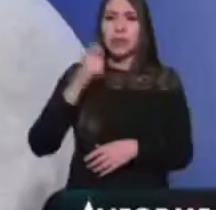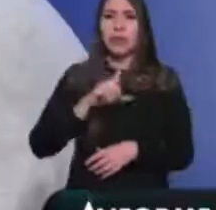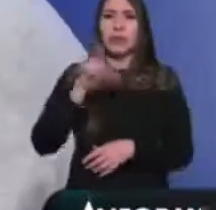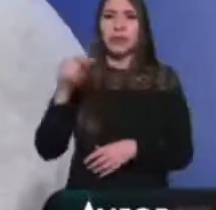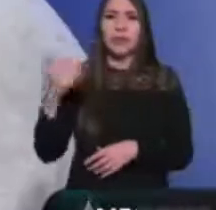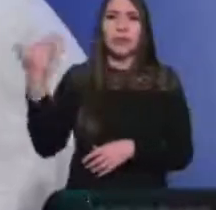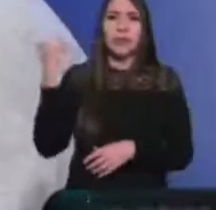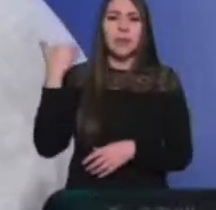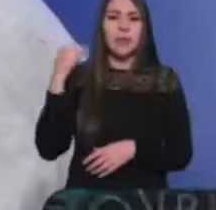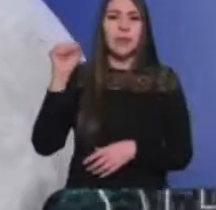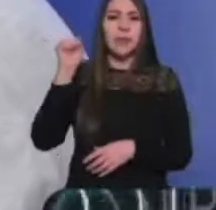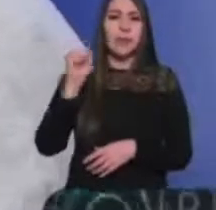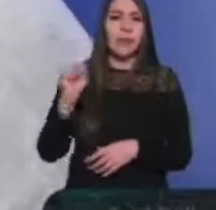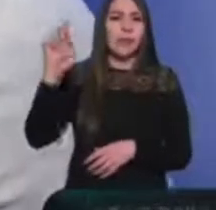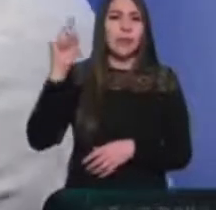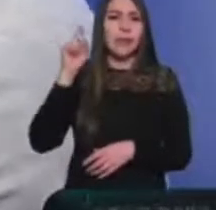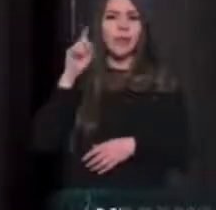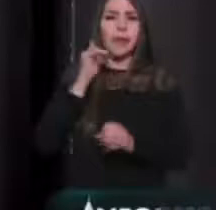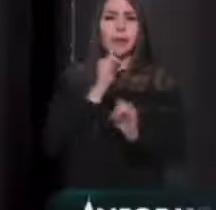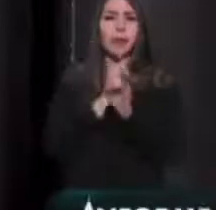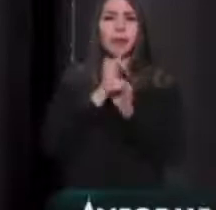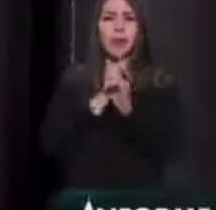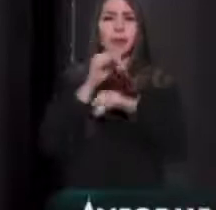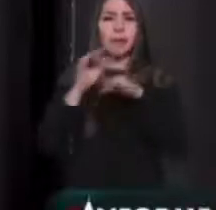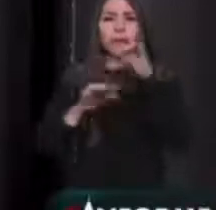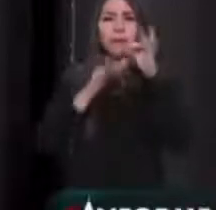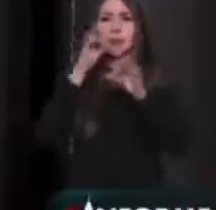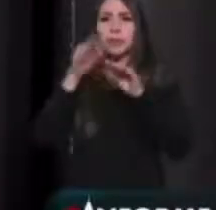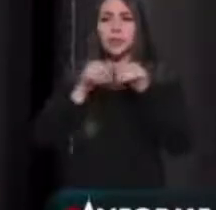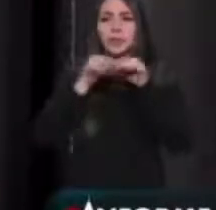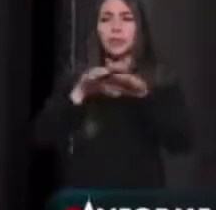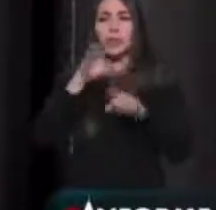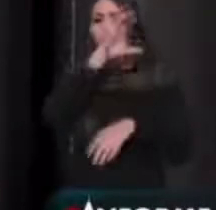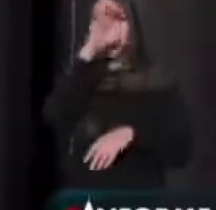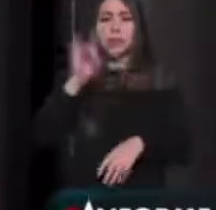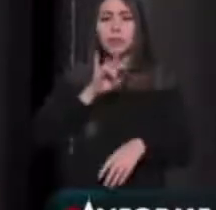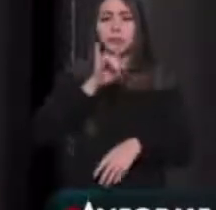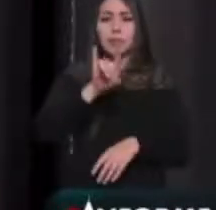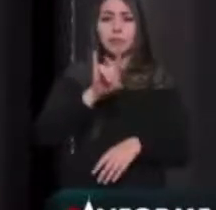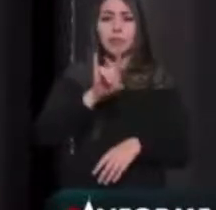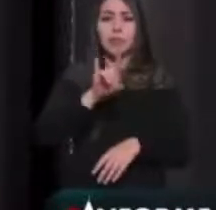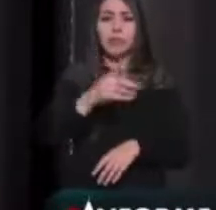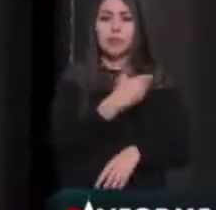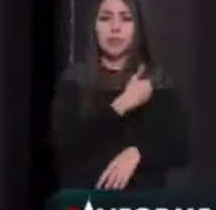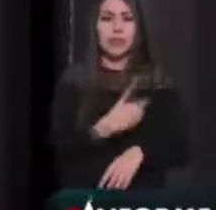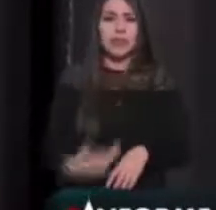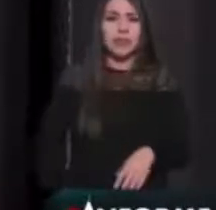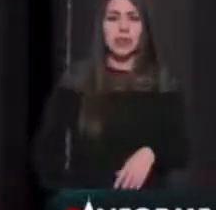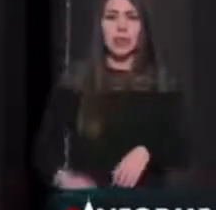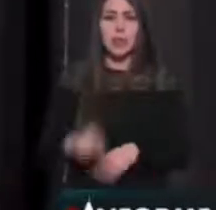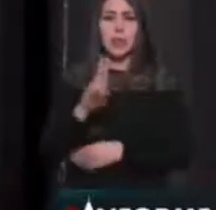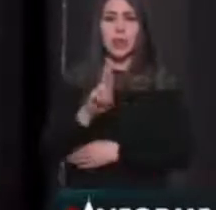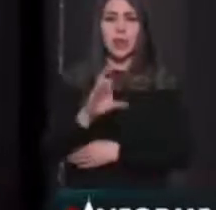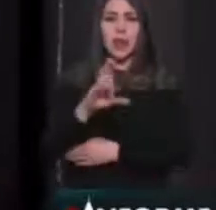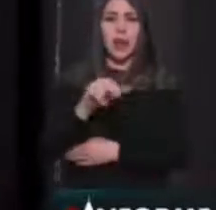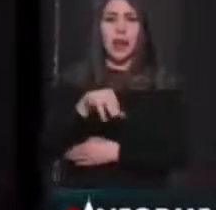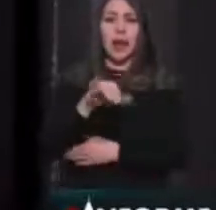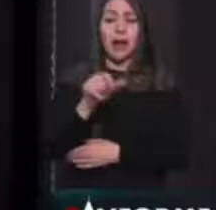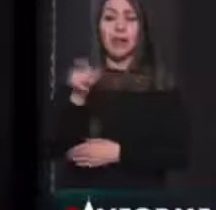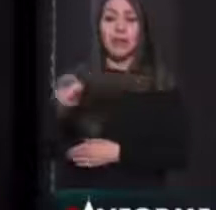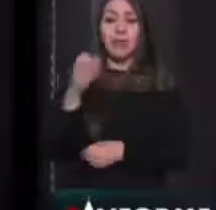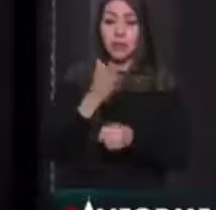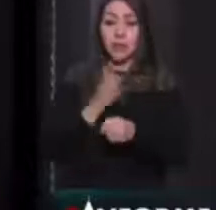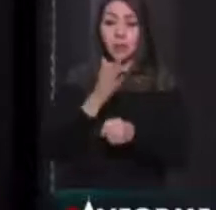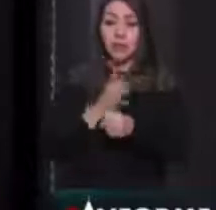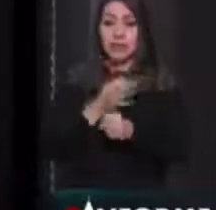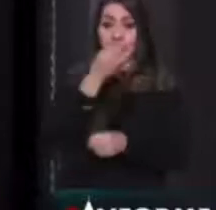estuvieron circulando en redes sociales una fotografía del presidente de Ucrania que no corresponde a actual, que no es actual, sino que es